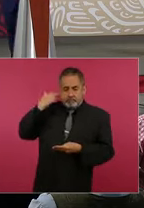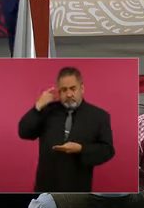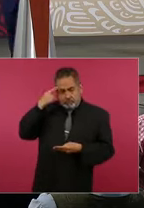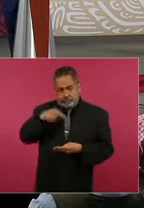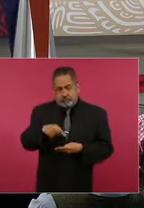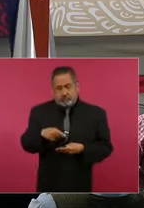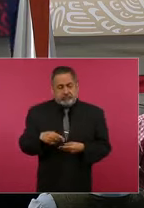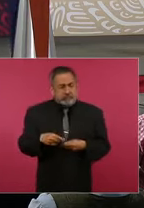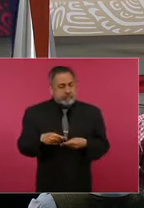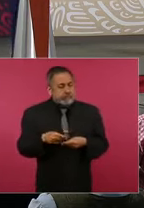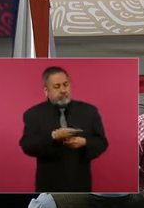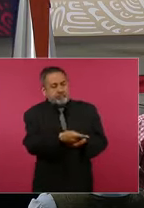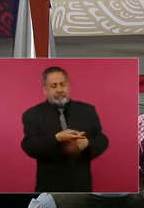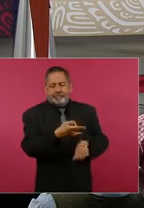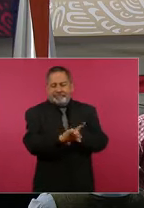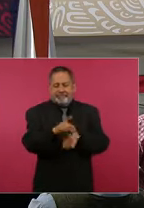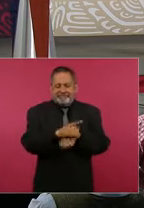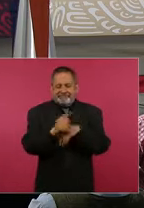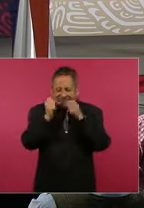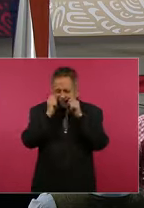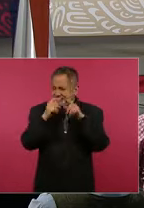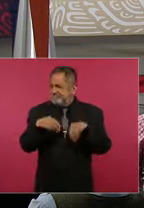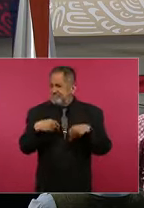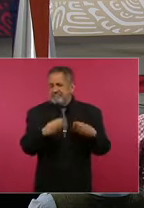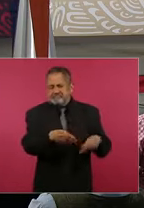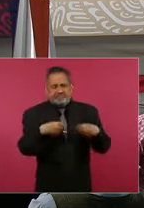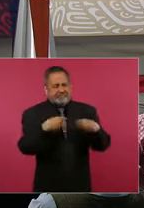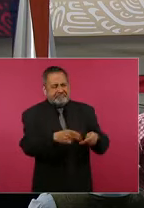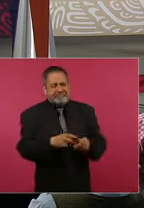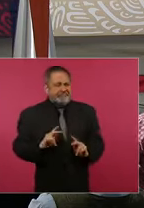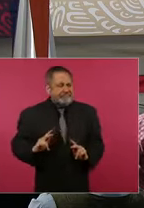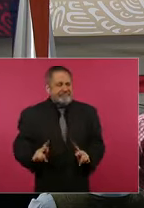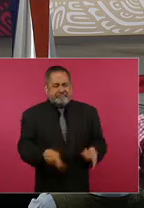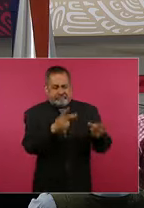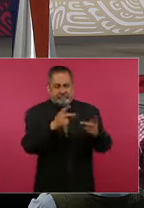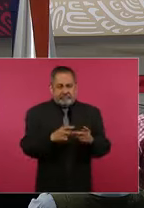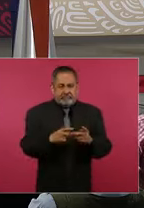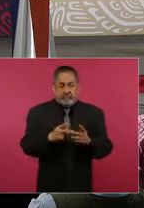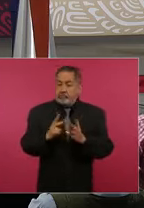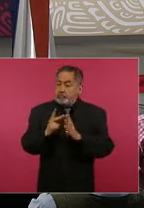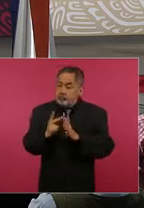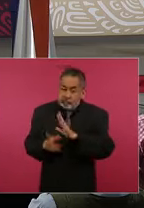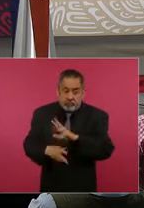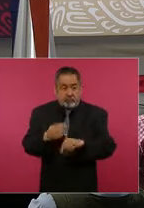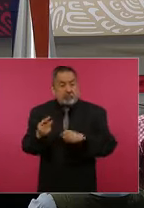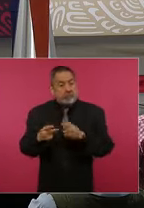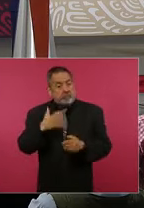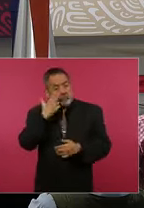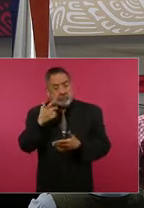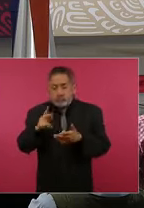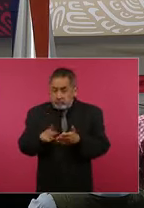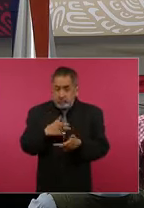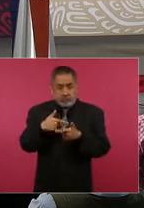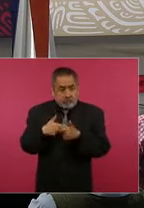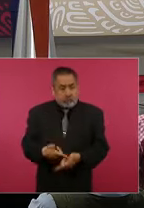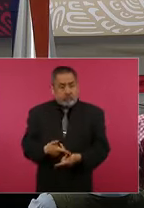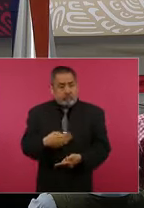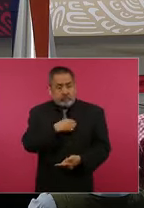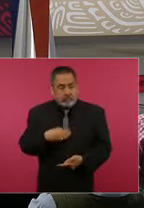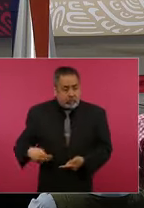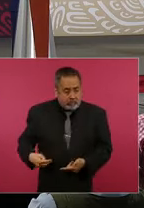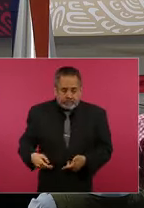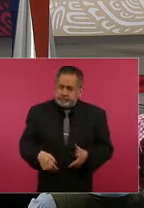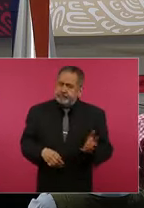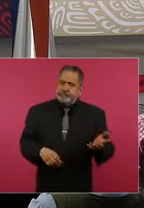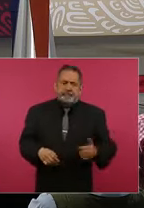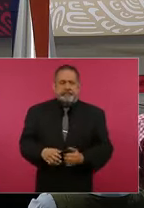irregulares o que vendieron patrimonio municipal, ahora quieren volver a regresar. ¿Sí? Bueno, en el caso de